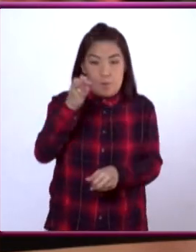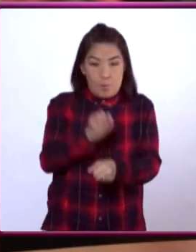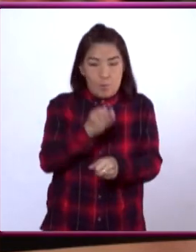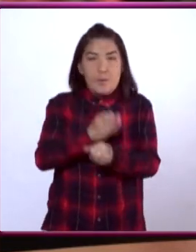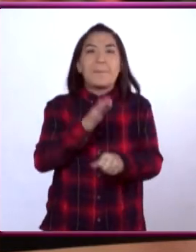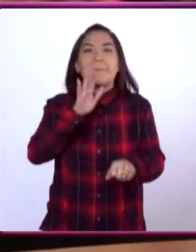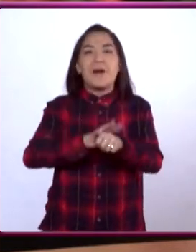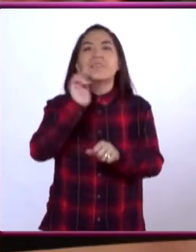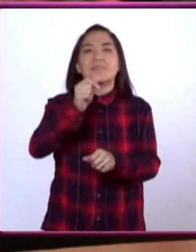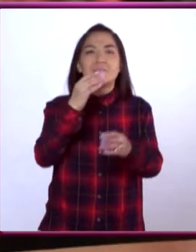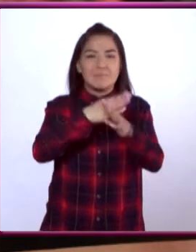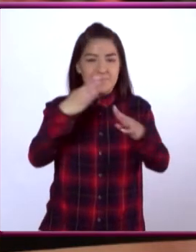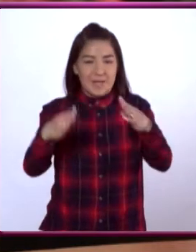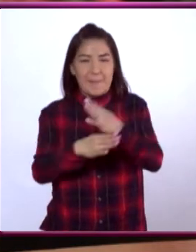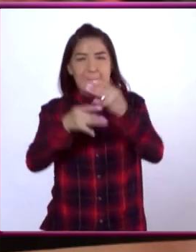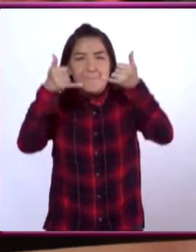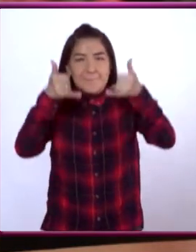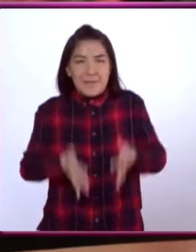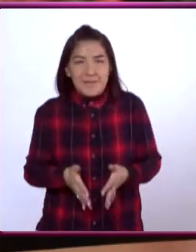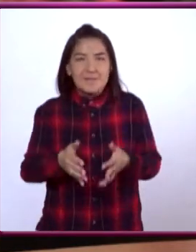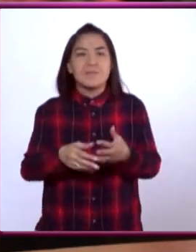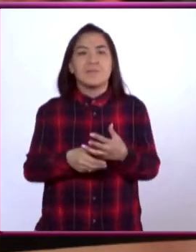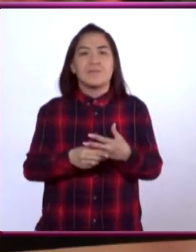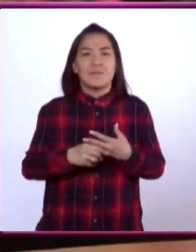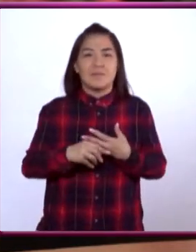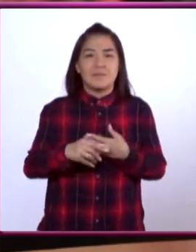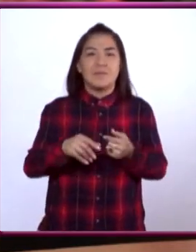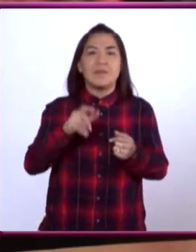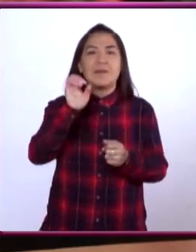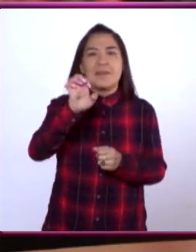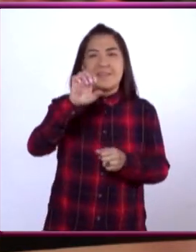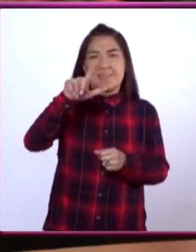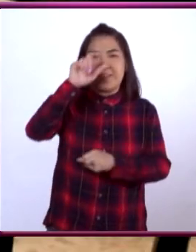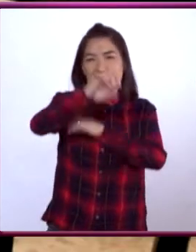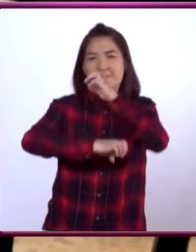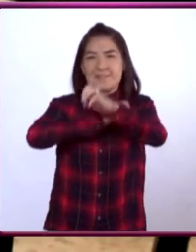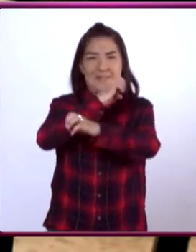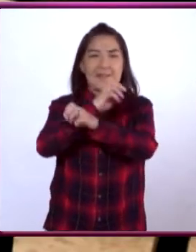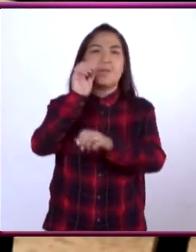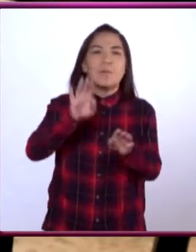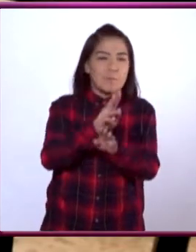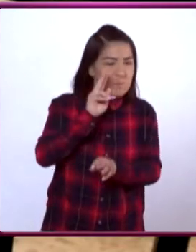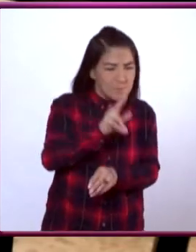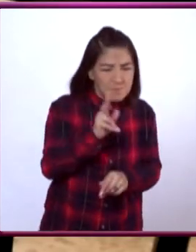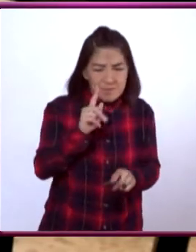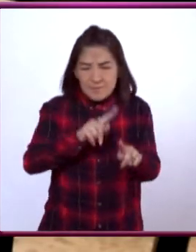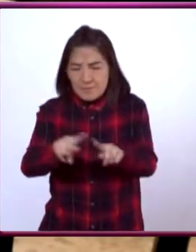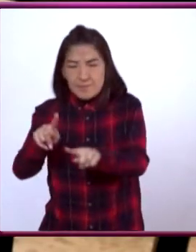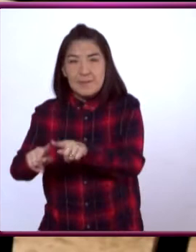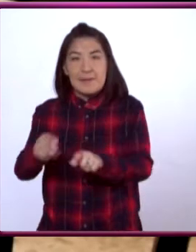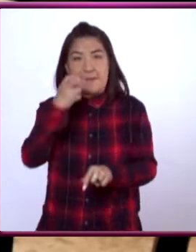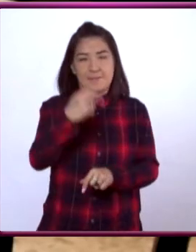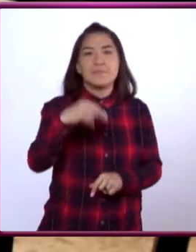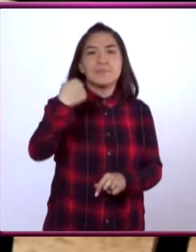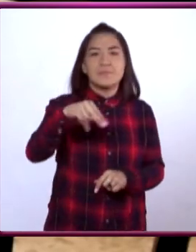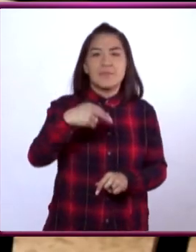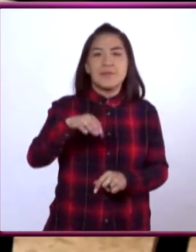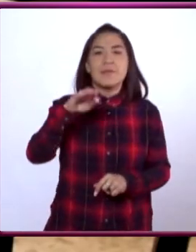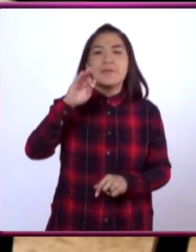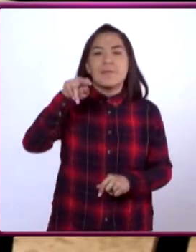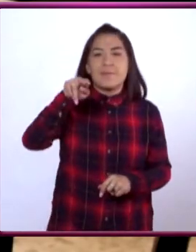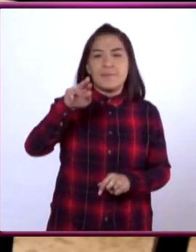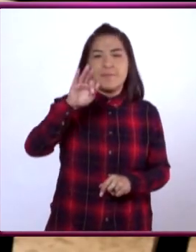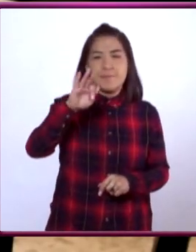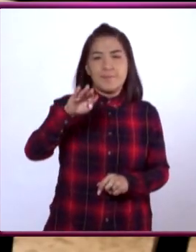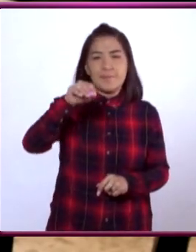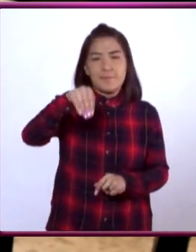La producción de elementos pesados se da con colisiones de estrellas de neutrones. Entonces, pues a eso se le